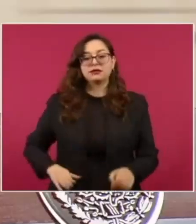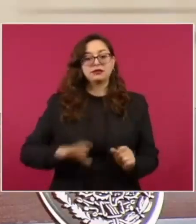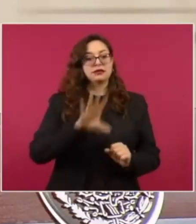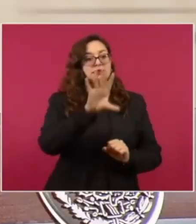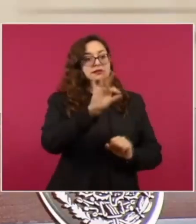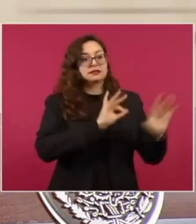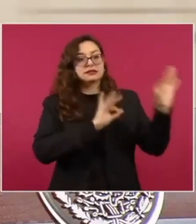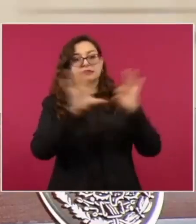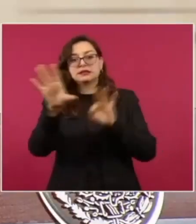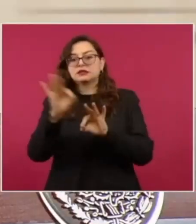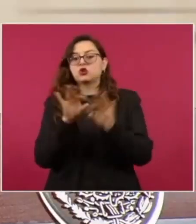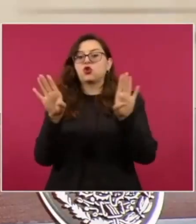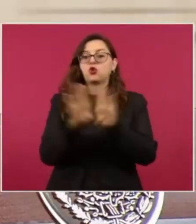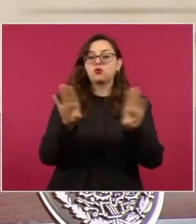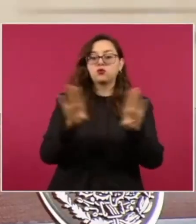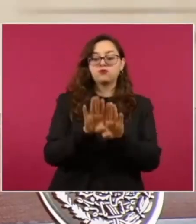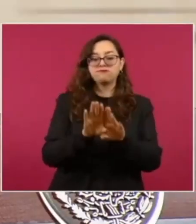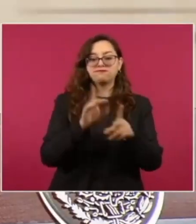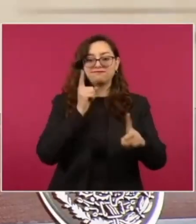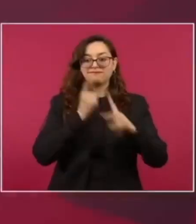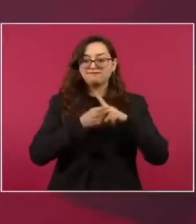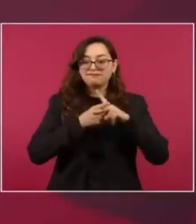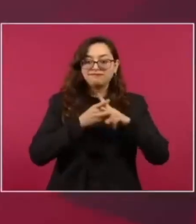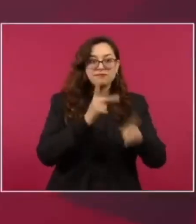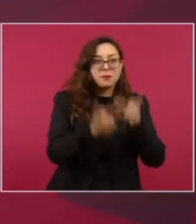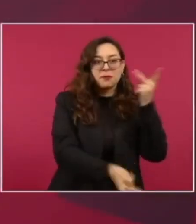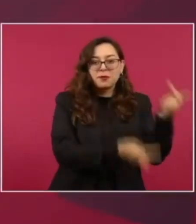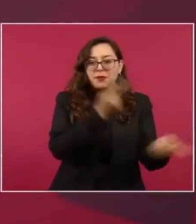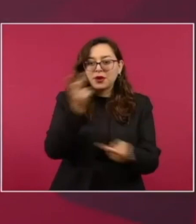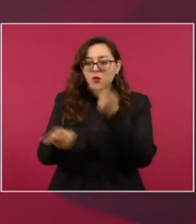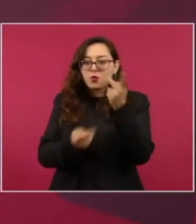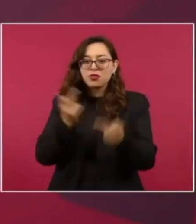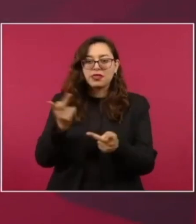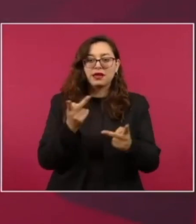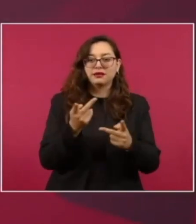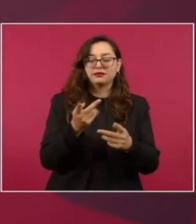apoyo porque fui el creador